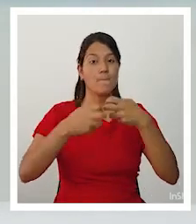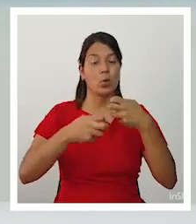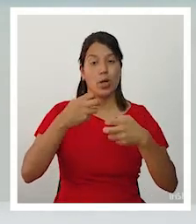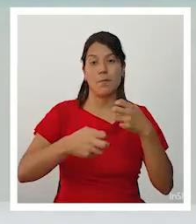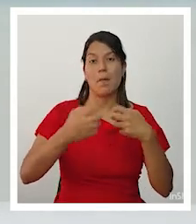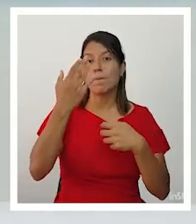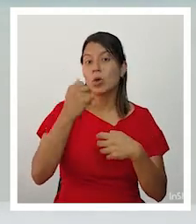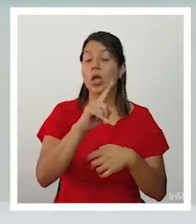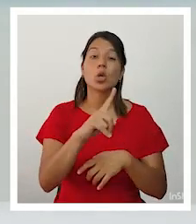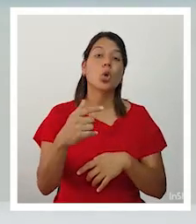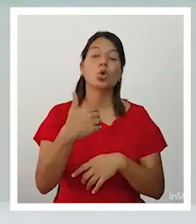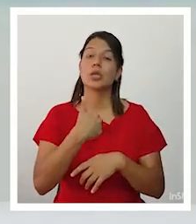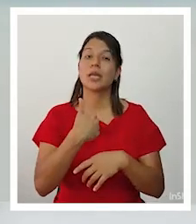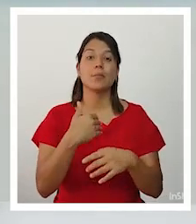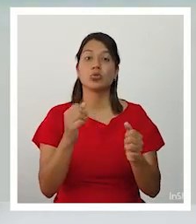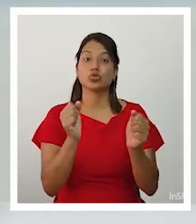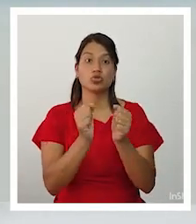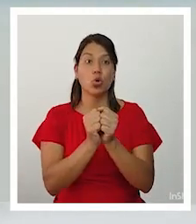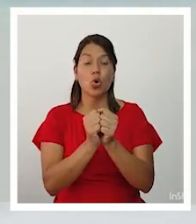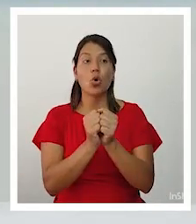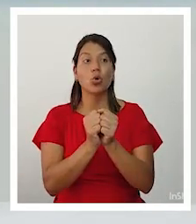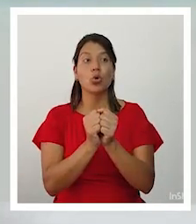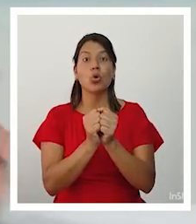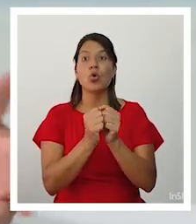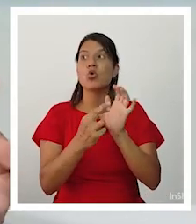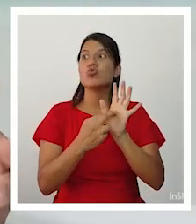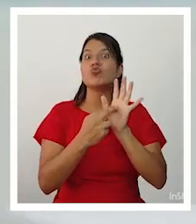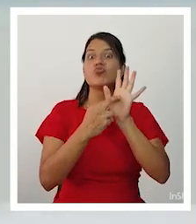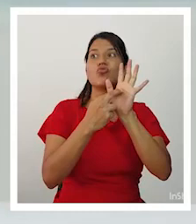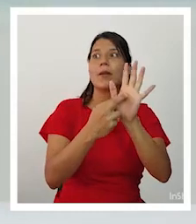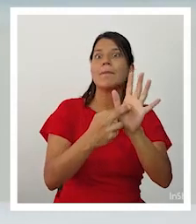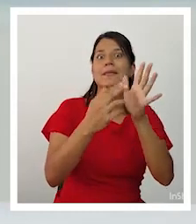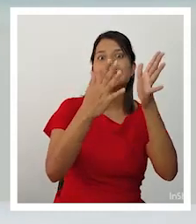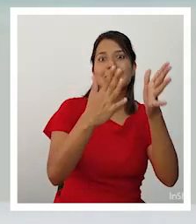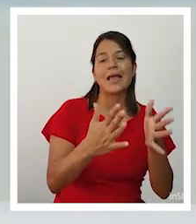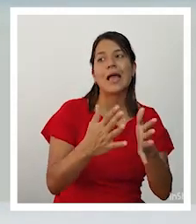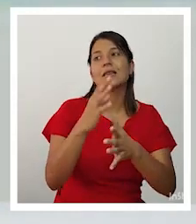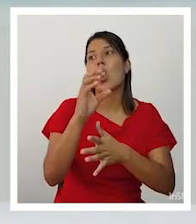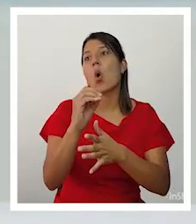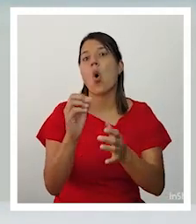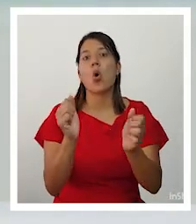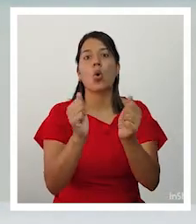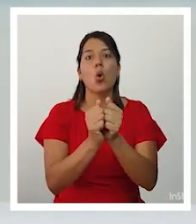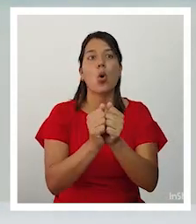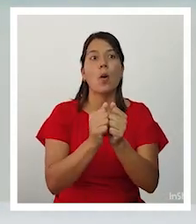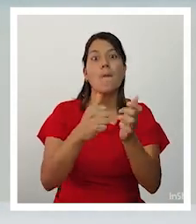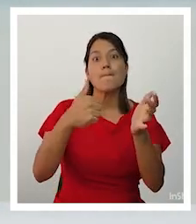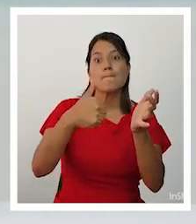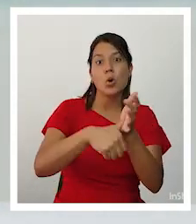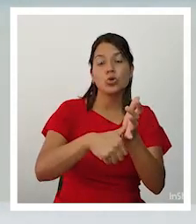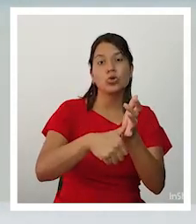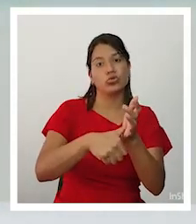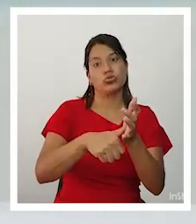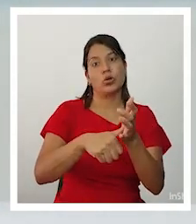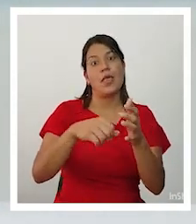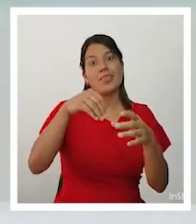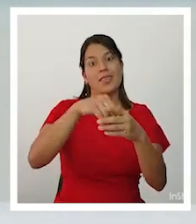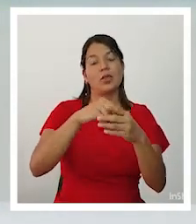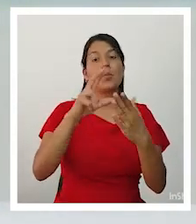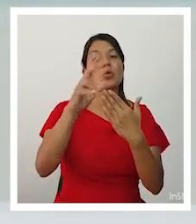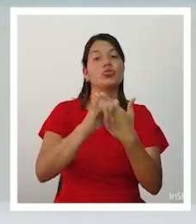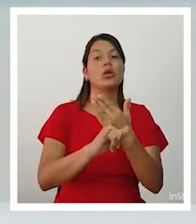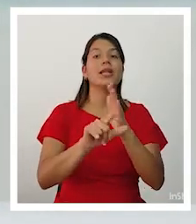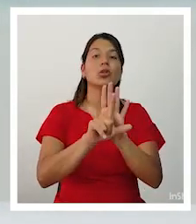contamos con la voz ni con el voto dentro de lo que son de los mismos proyectos de ley. Entonces de ahí es donde hemos